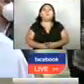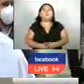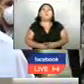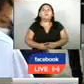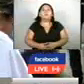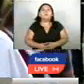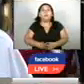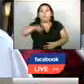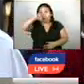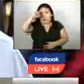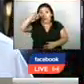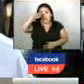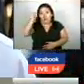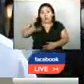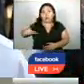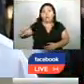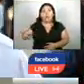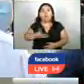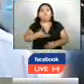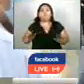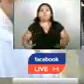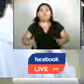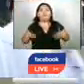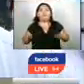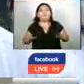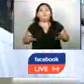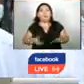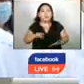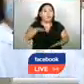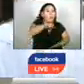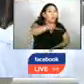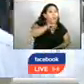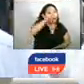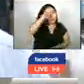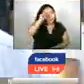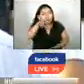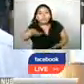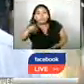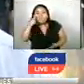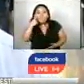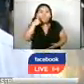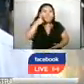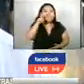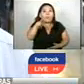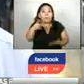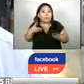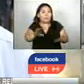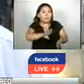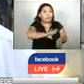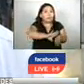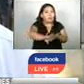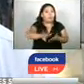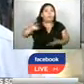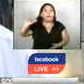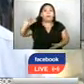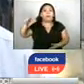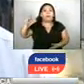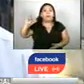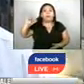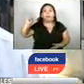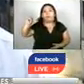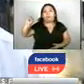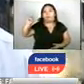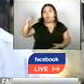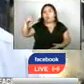La labor que nosotros desempeñamos es verificar en todos los lugares de trabajo que se cumpla el pago de Aguinaldo